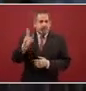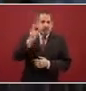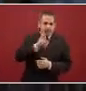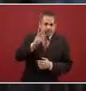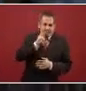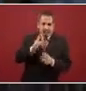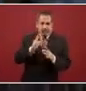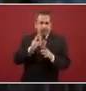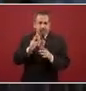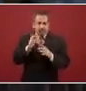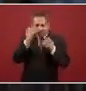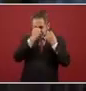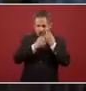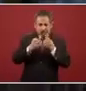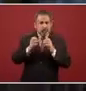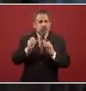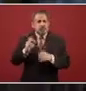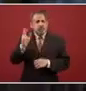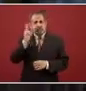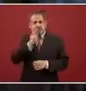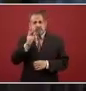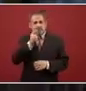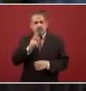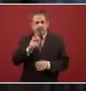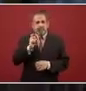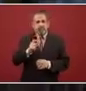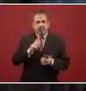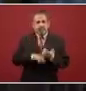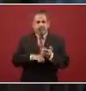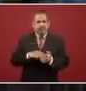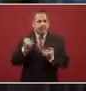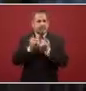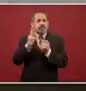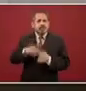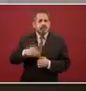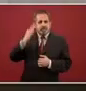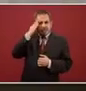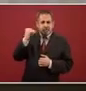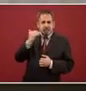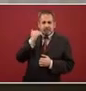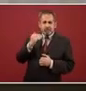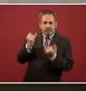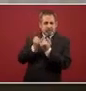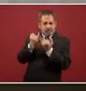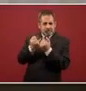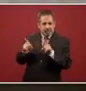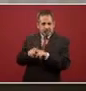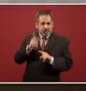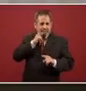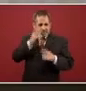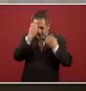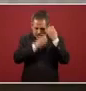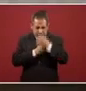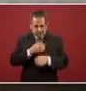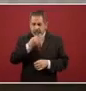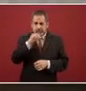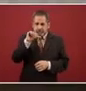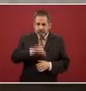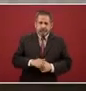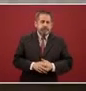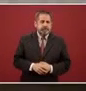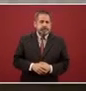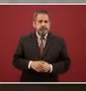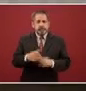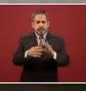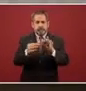tiene contemplado en algún momento hacer estas pruebas rápidas como Corea del Sur? Gracias por las preguntas muy importantes. Contesto primero el